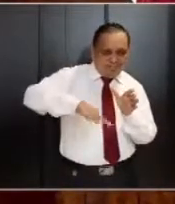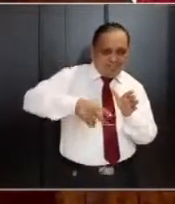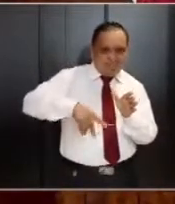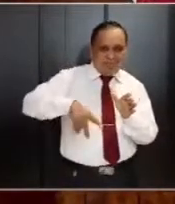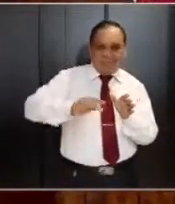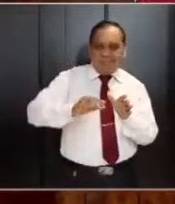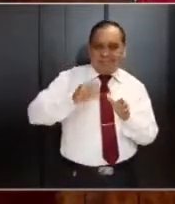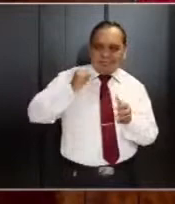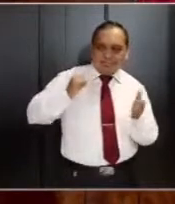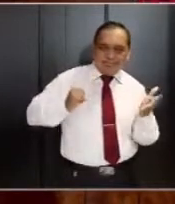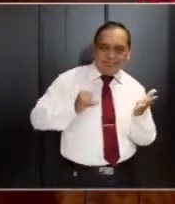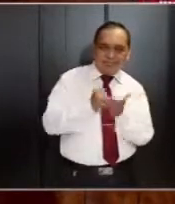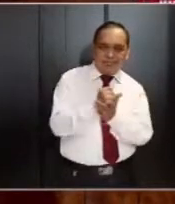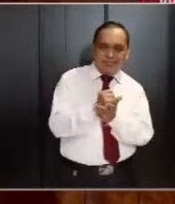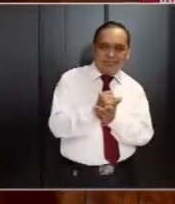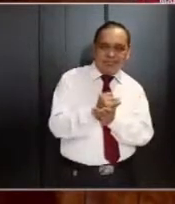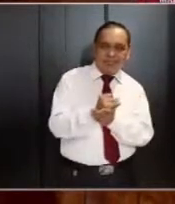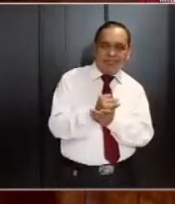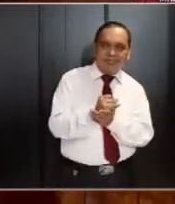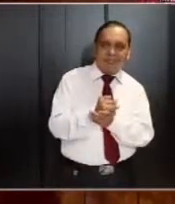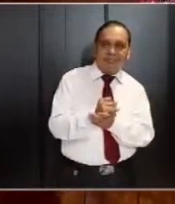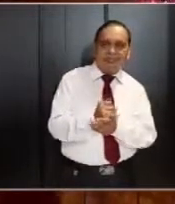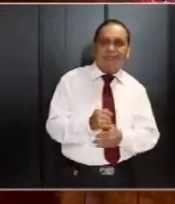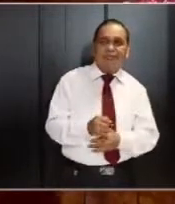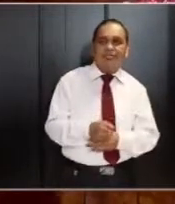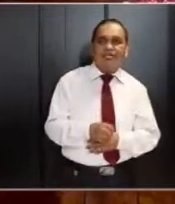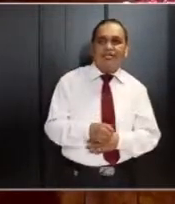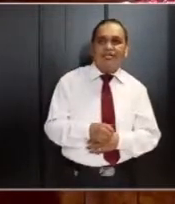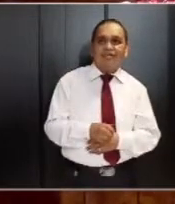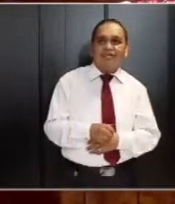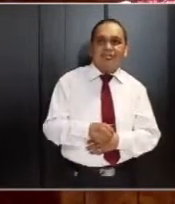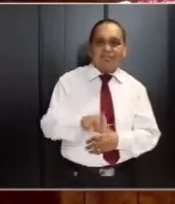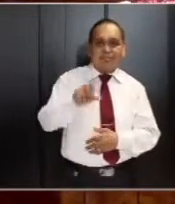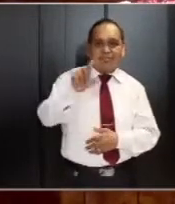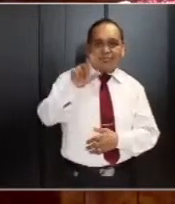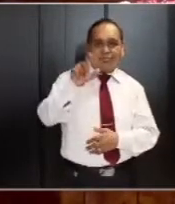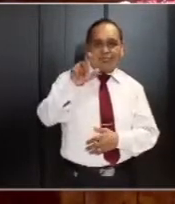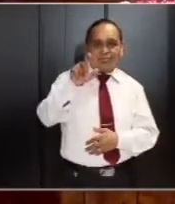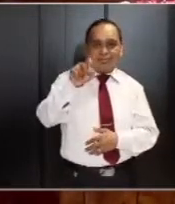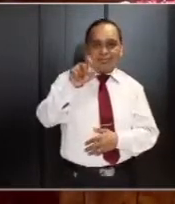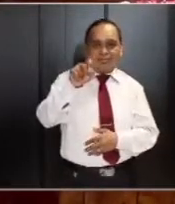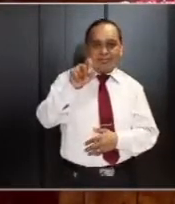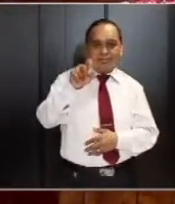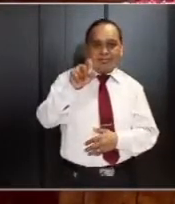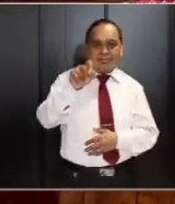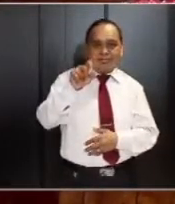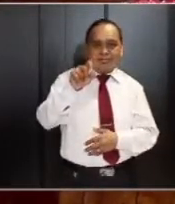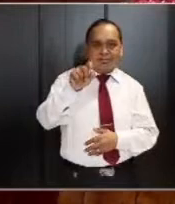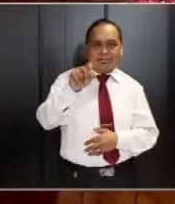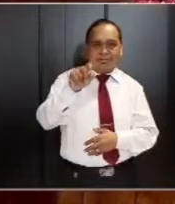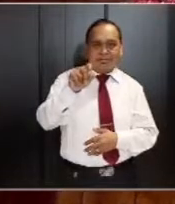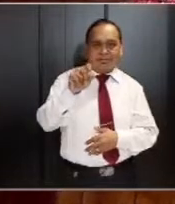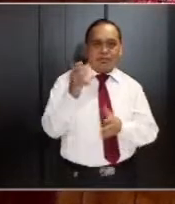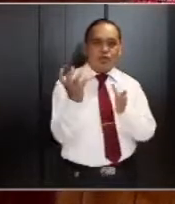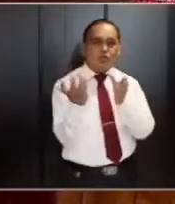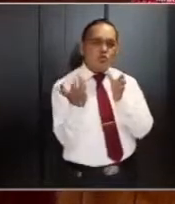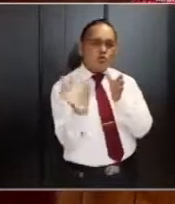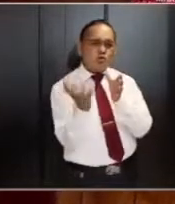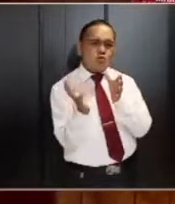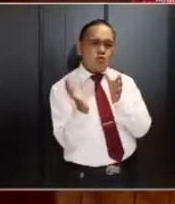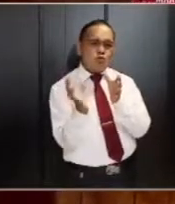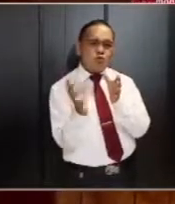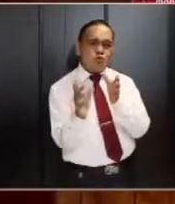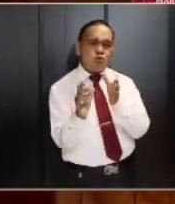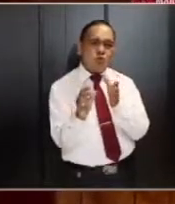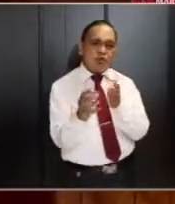hicieron, nomás lo decidieron a dedazo. Todos los que tengan terminación 20 en sus boletos se ganan una licuadora, ¿no? Entonces